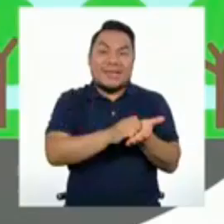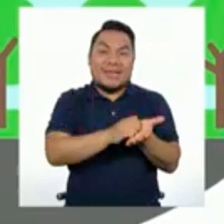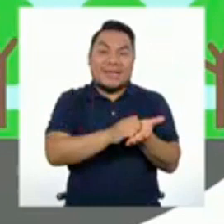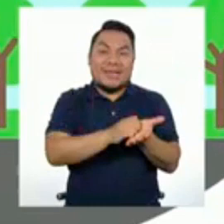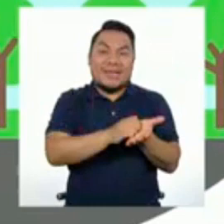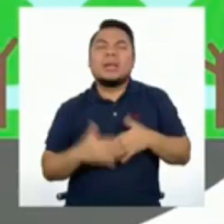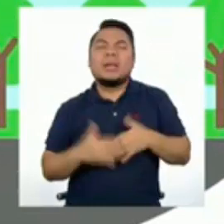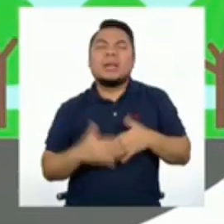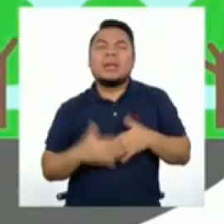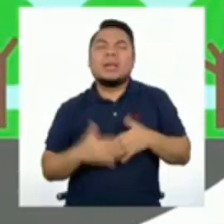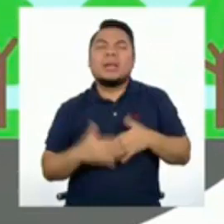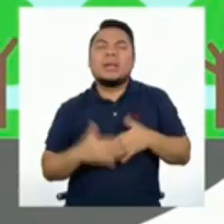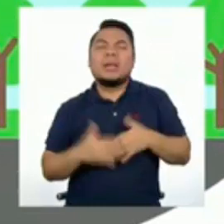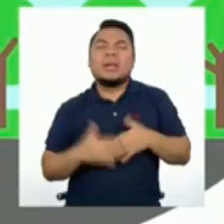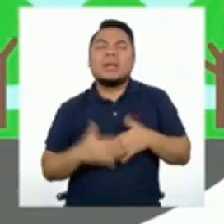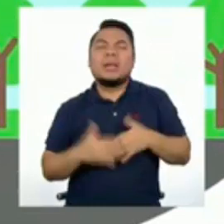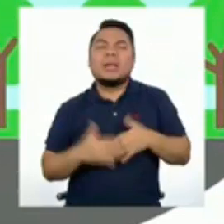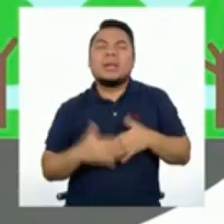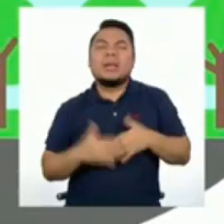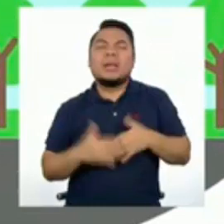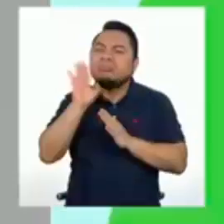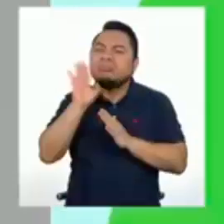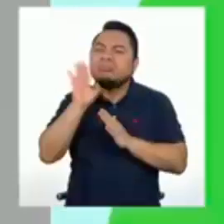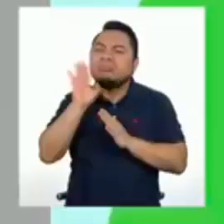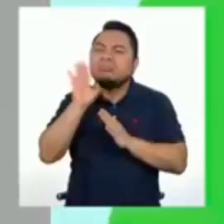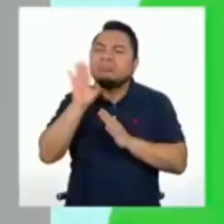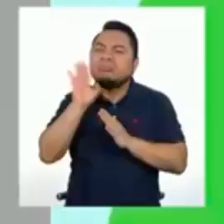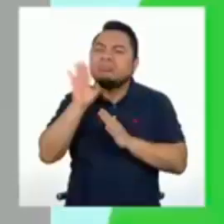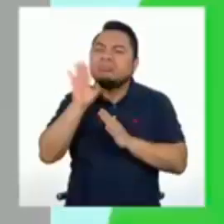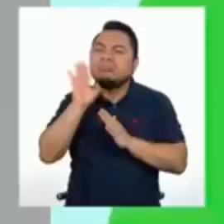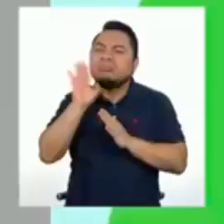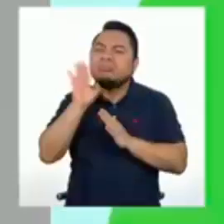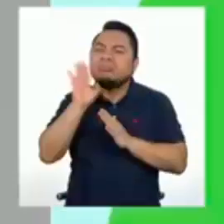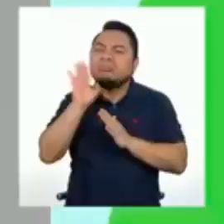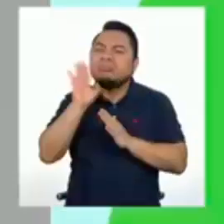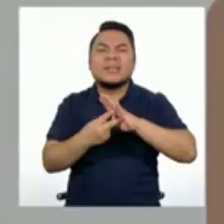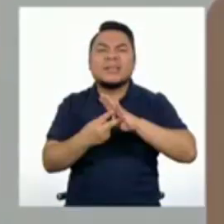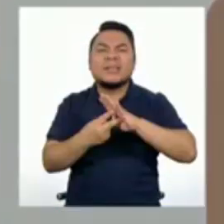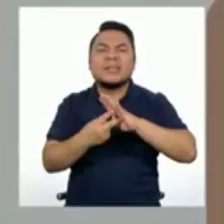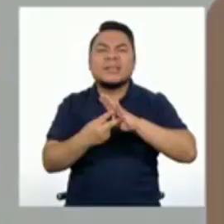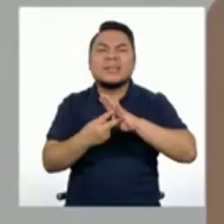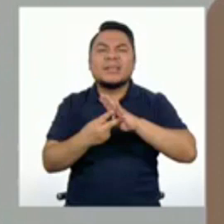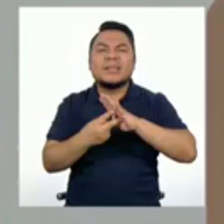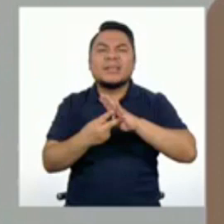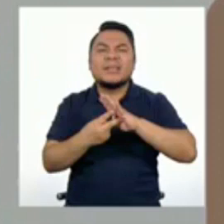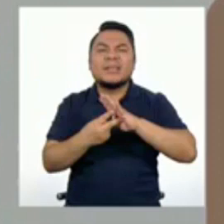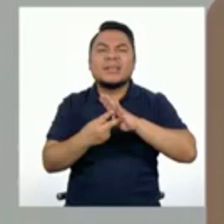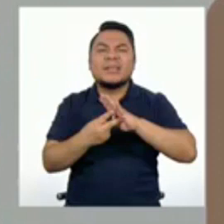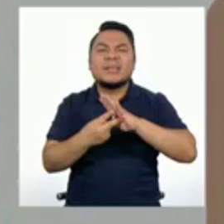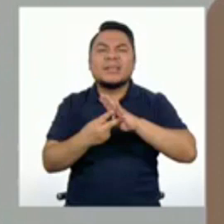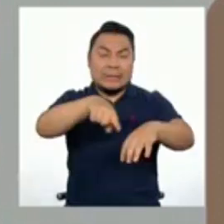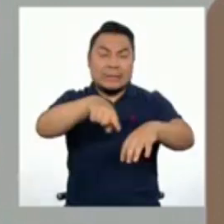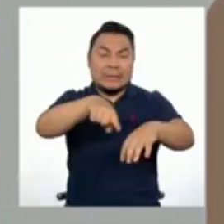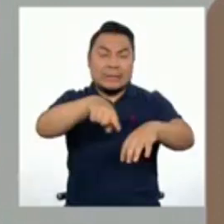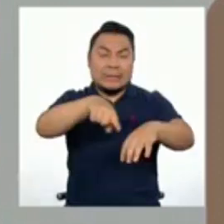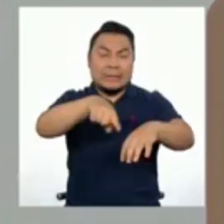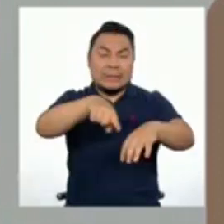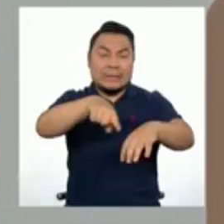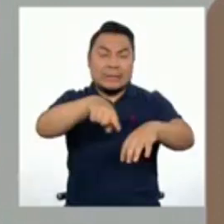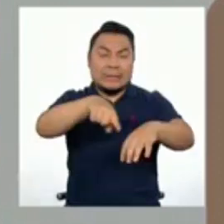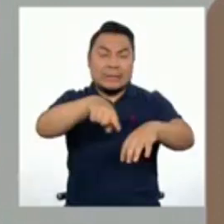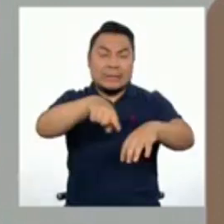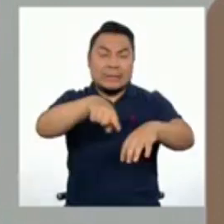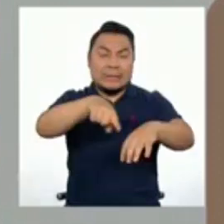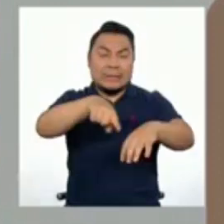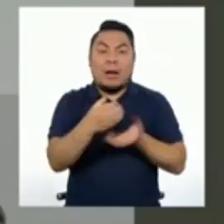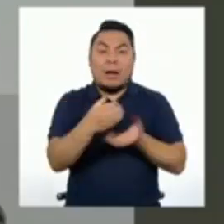Reciclar significa transformar los residuos sólidos, como las botellas, en otro material. El proceso de